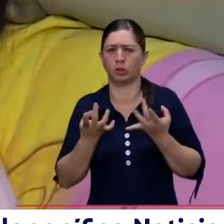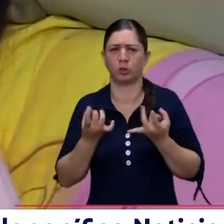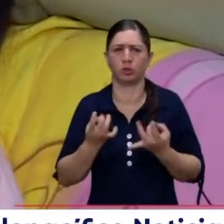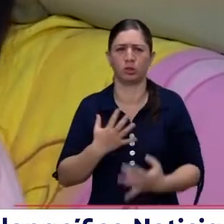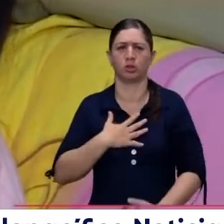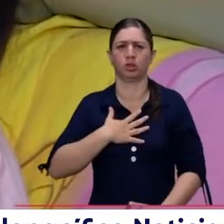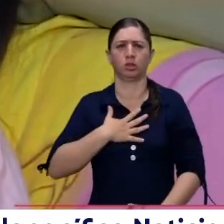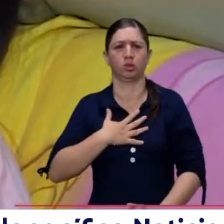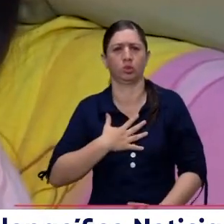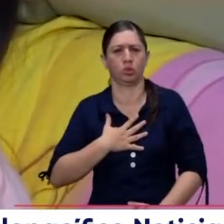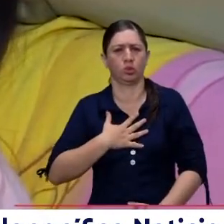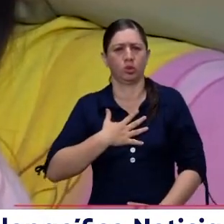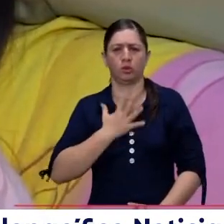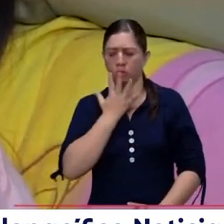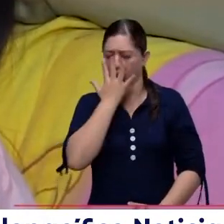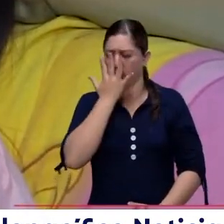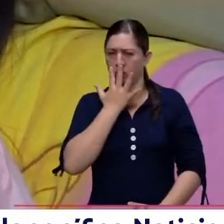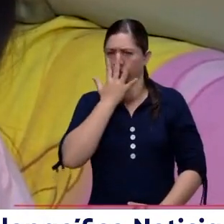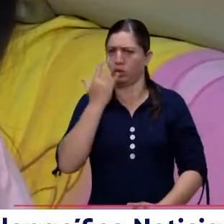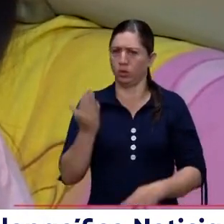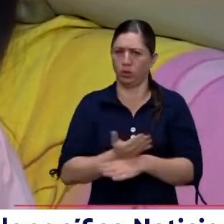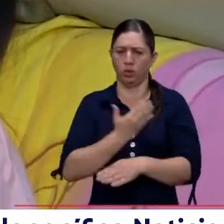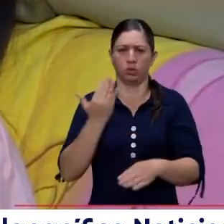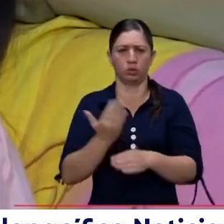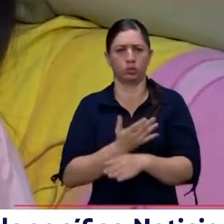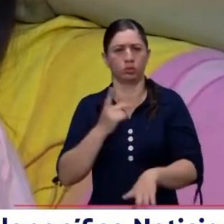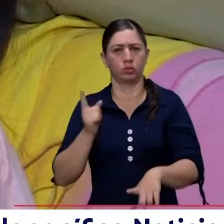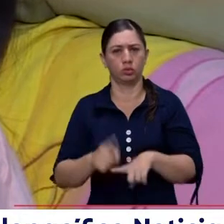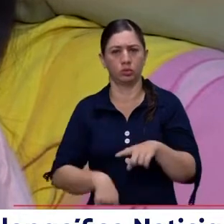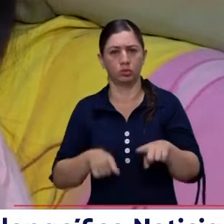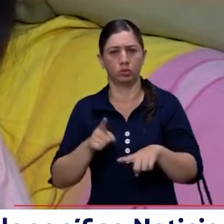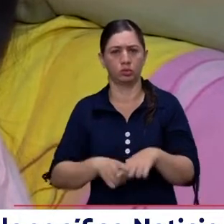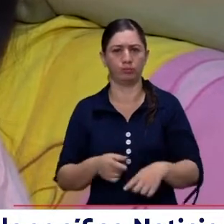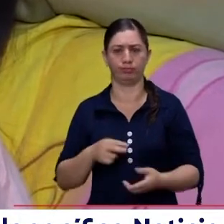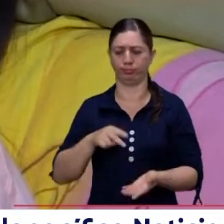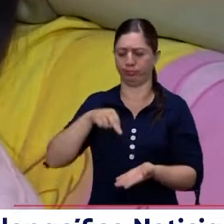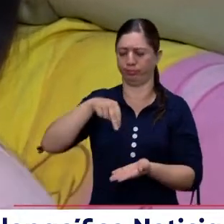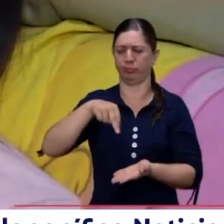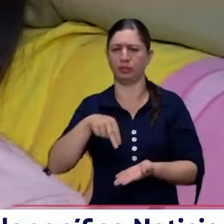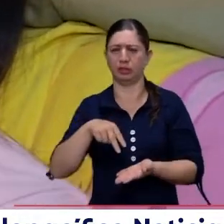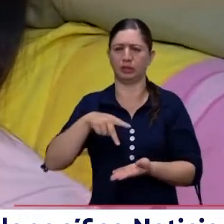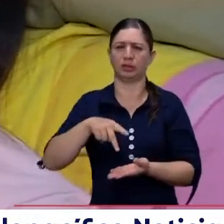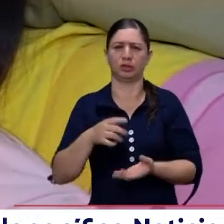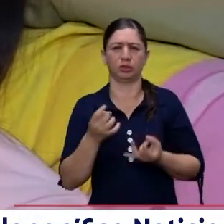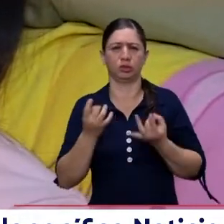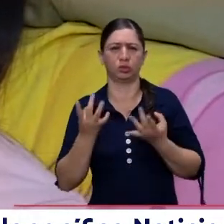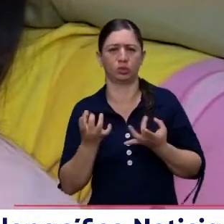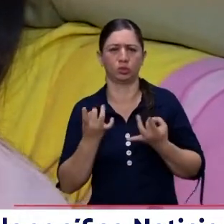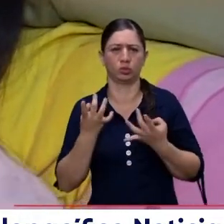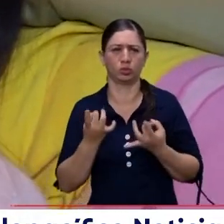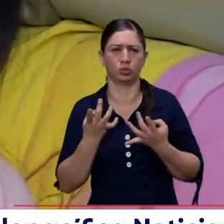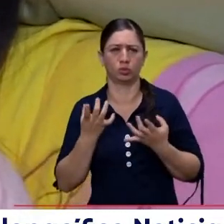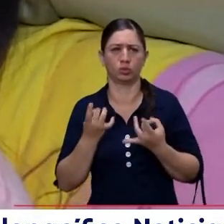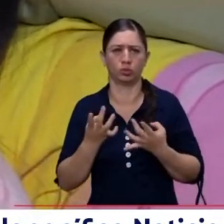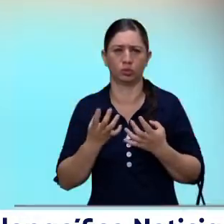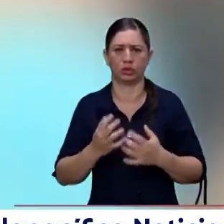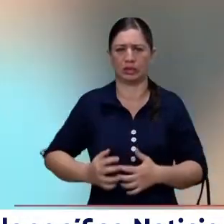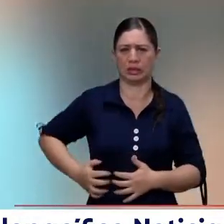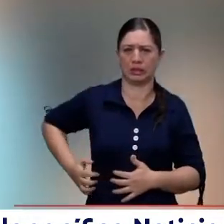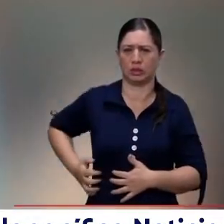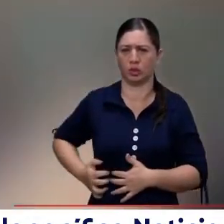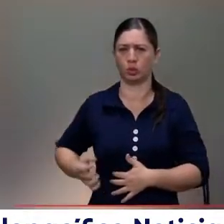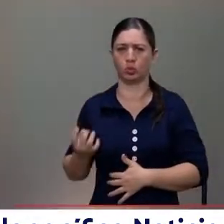el aire, no puedo respirar. Y si, pues cuando me voy a levantar me empieza dolores aquí en las partes de las